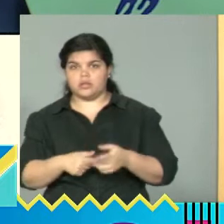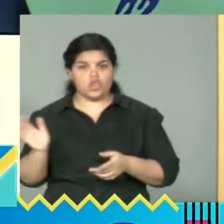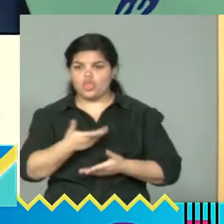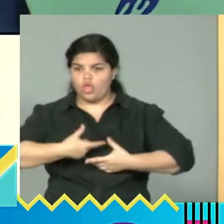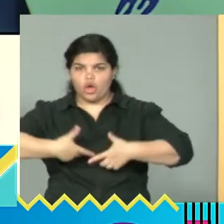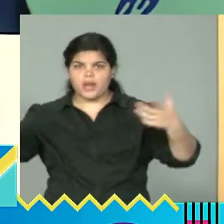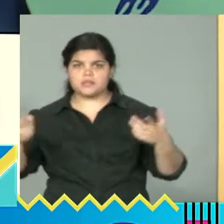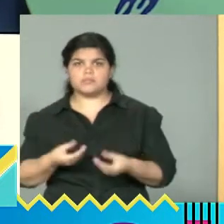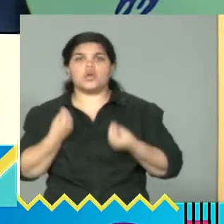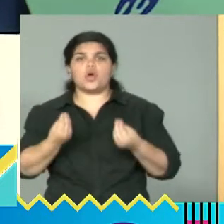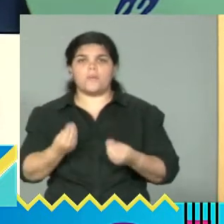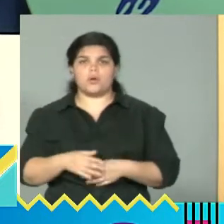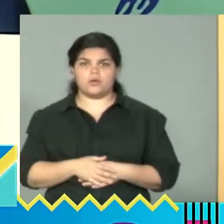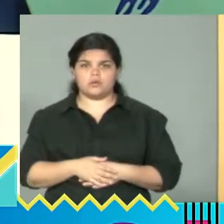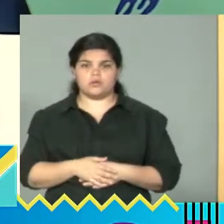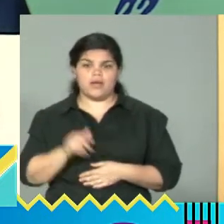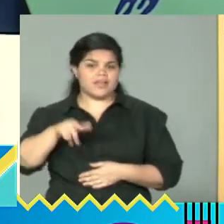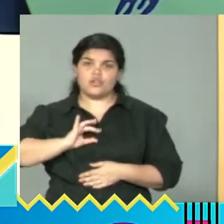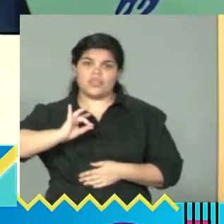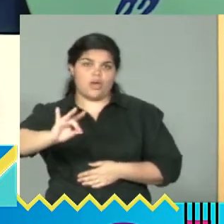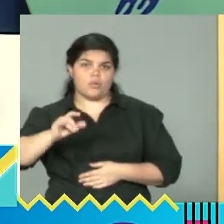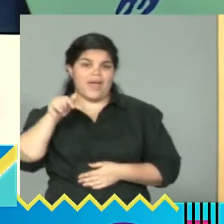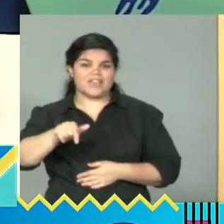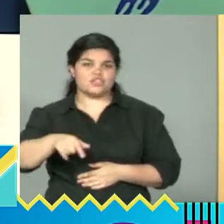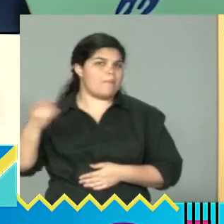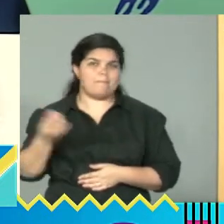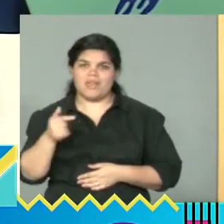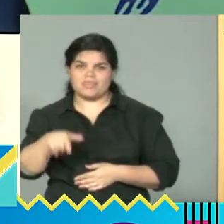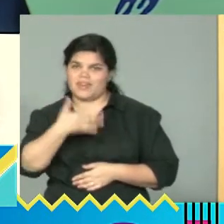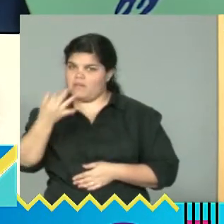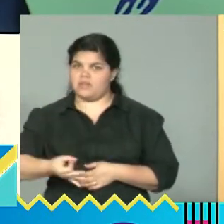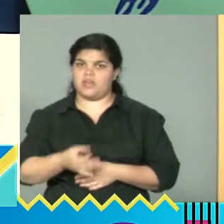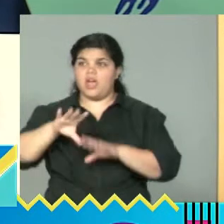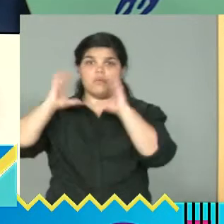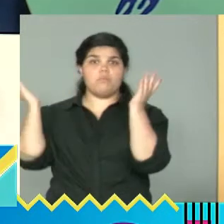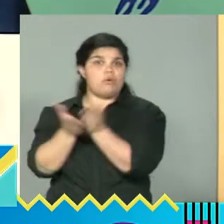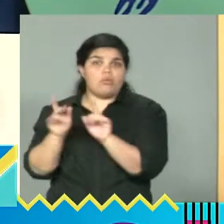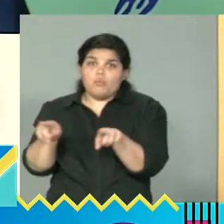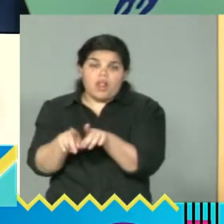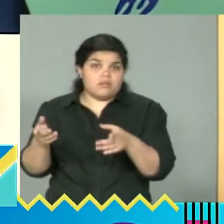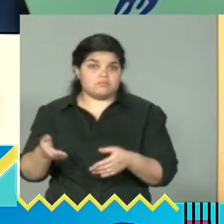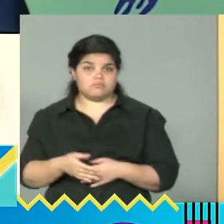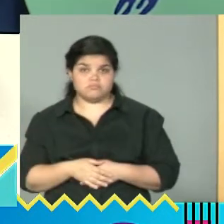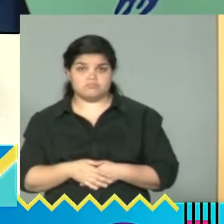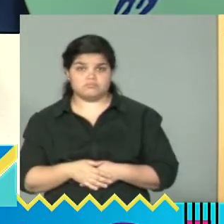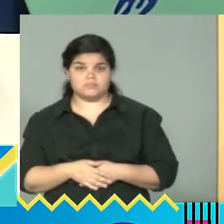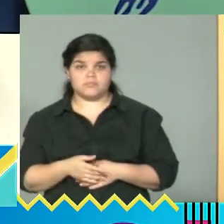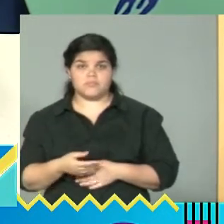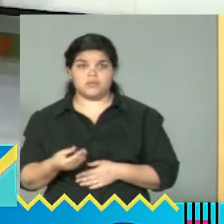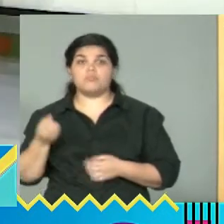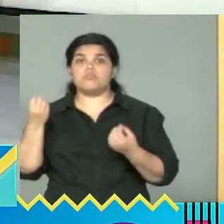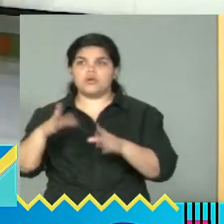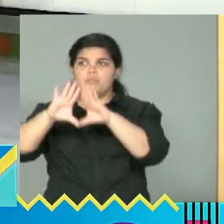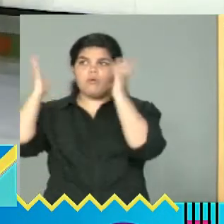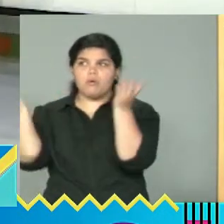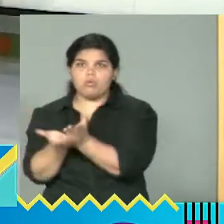el origen? En deuda. Por lo tanto, es ficticio. Y el mundo es lo mismo. Bien. Por eso el mundo ahora asusta, porque